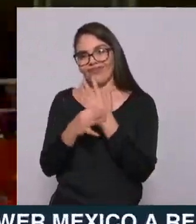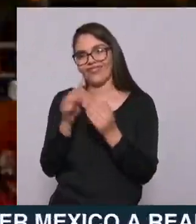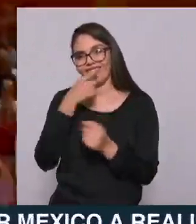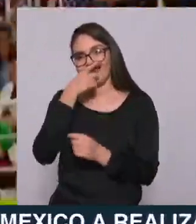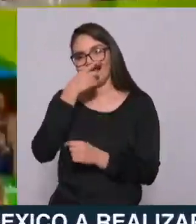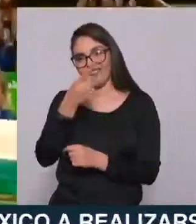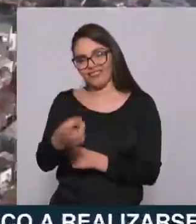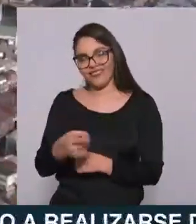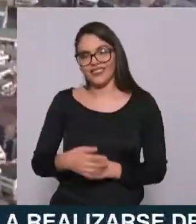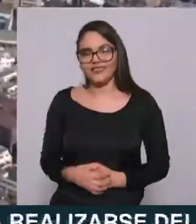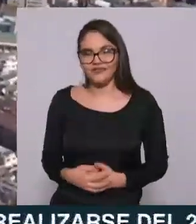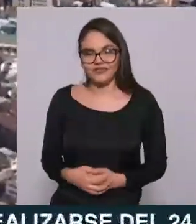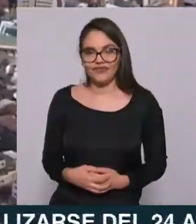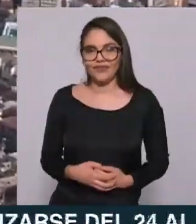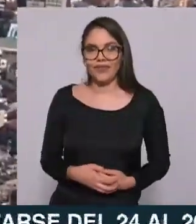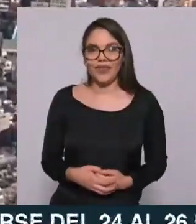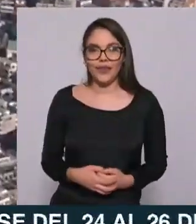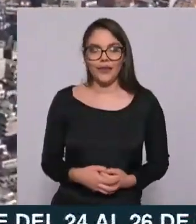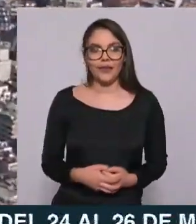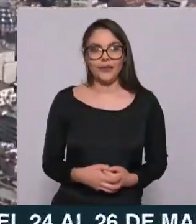estatal japonesa.